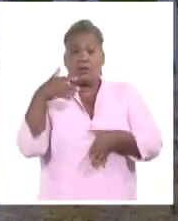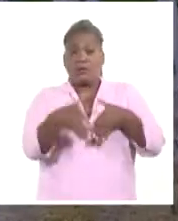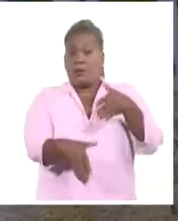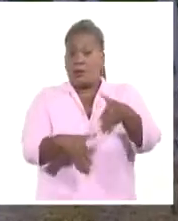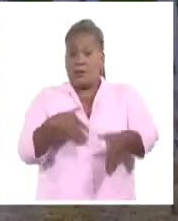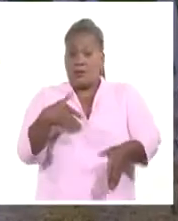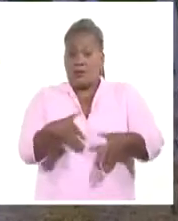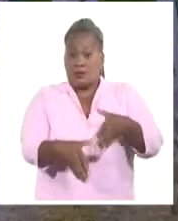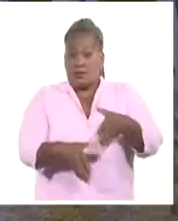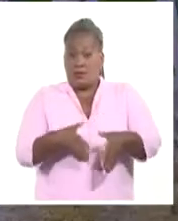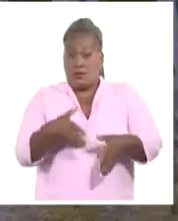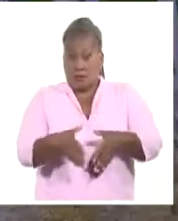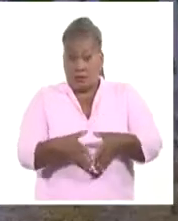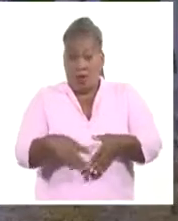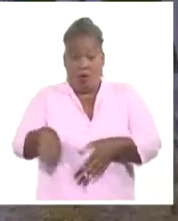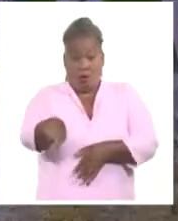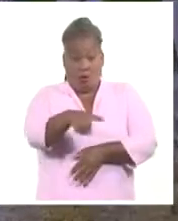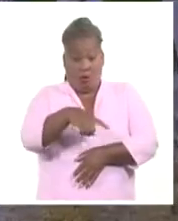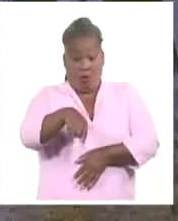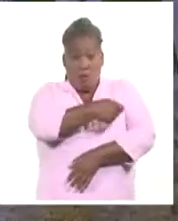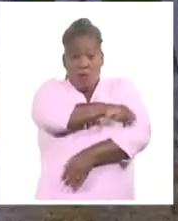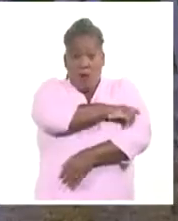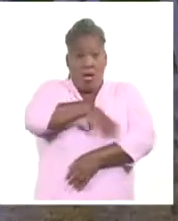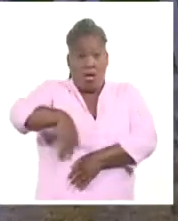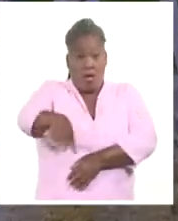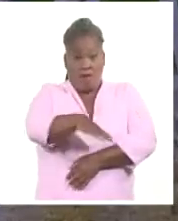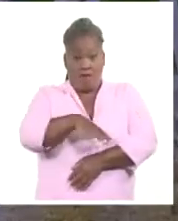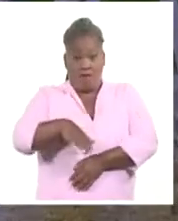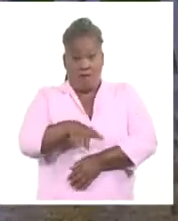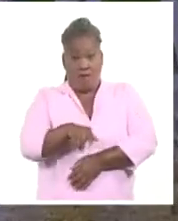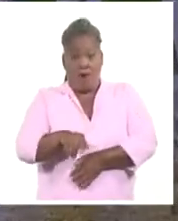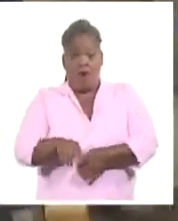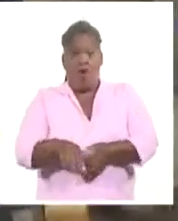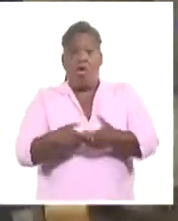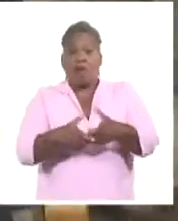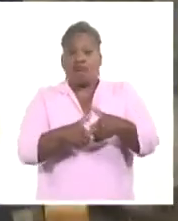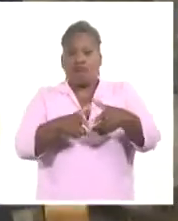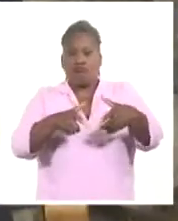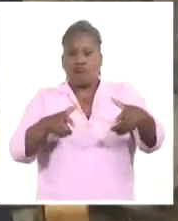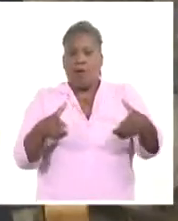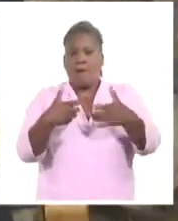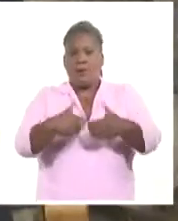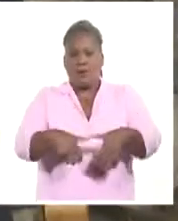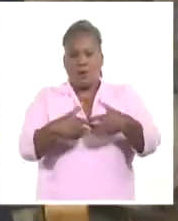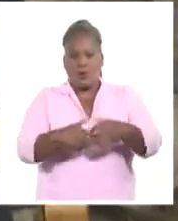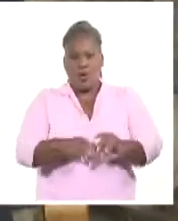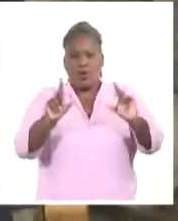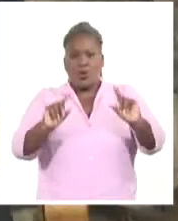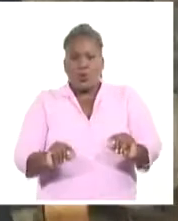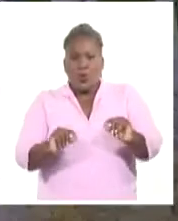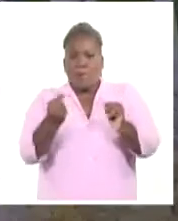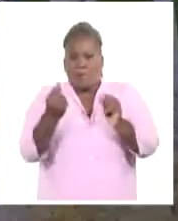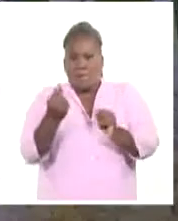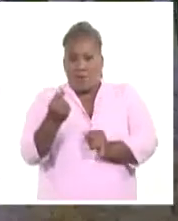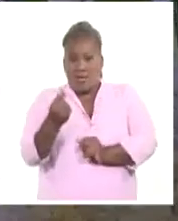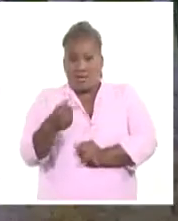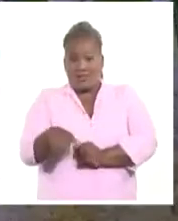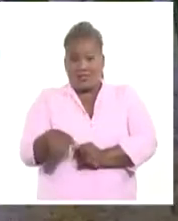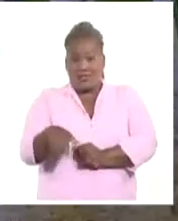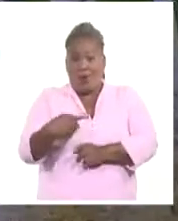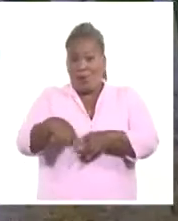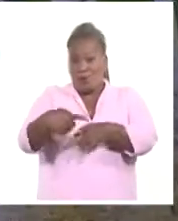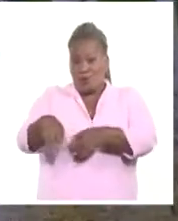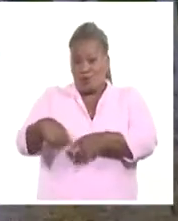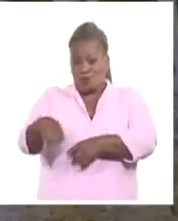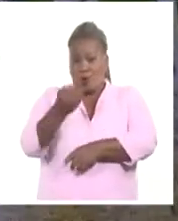participación que están teniendo ellos, no solamente en incrementar producciones para disminuir el proceso inflacionario que está atravesando el país, sino también